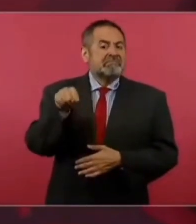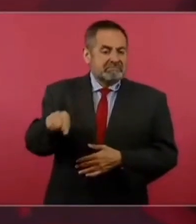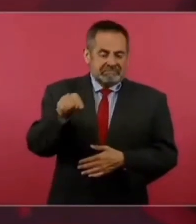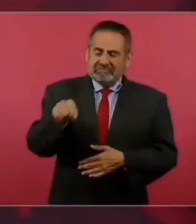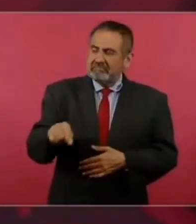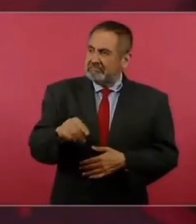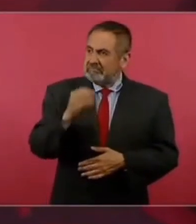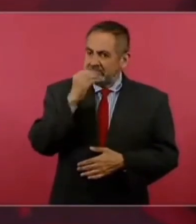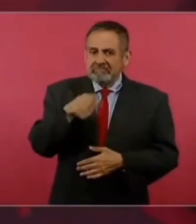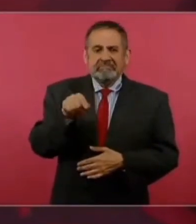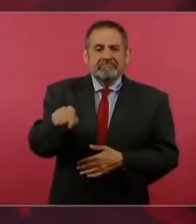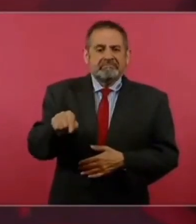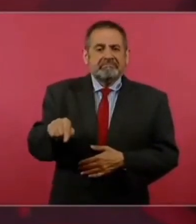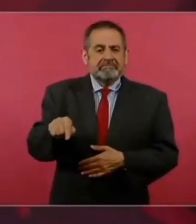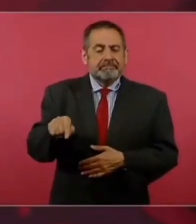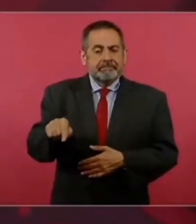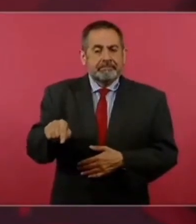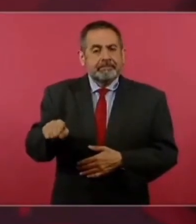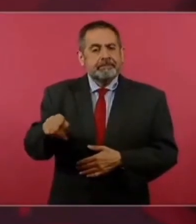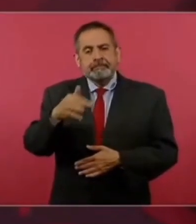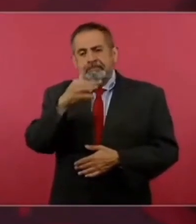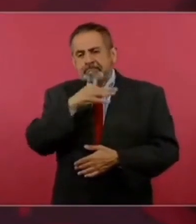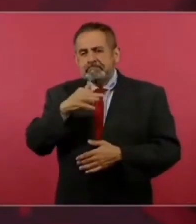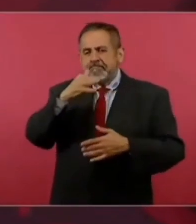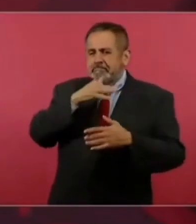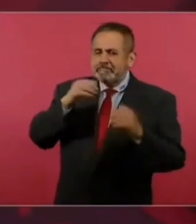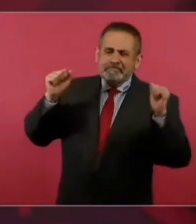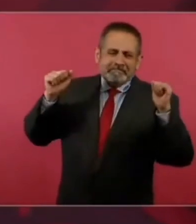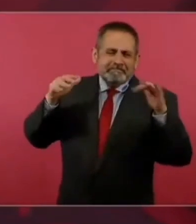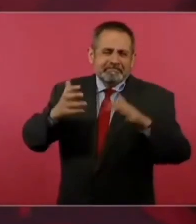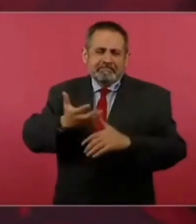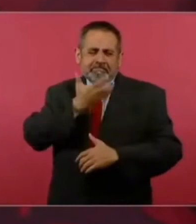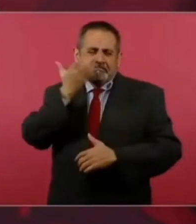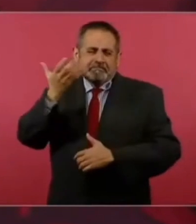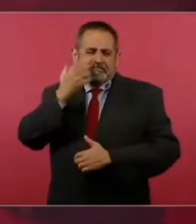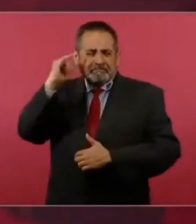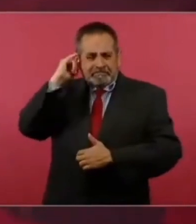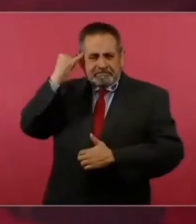es de las fiestas tradicionales